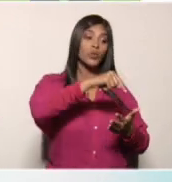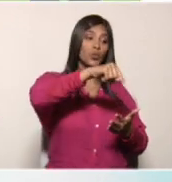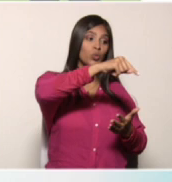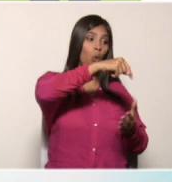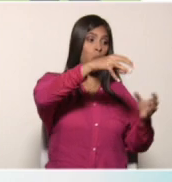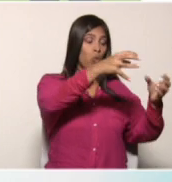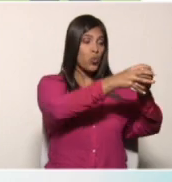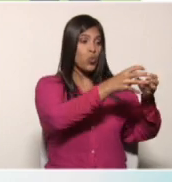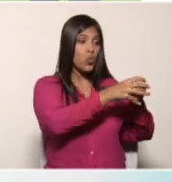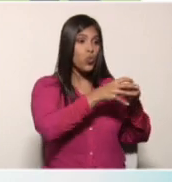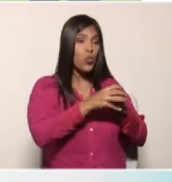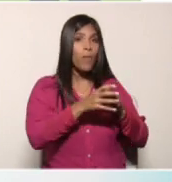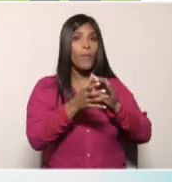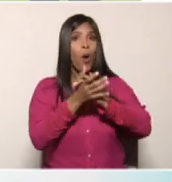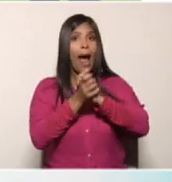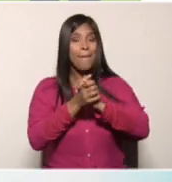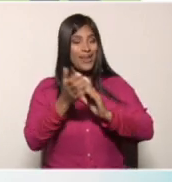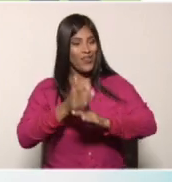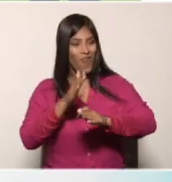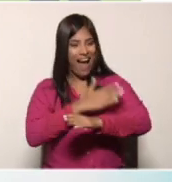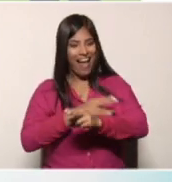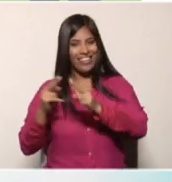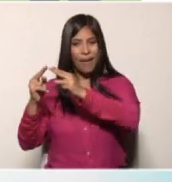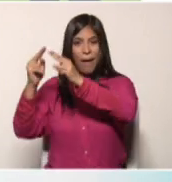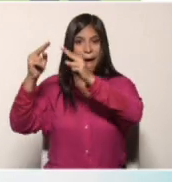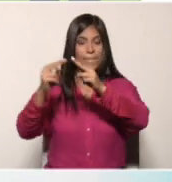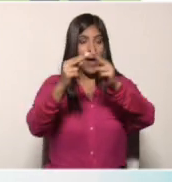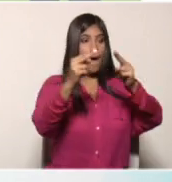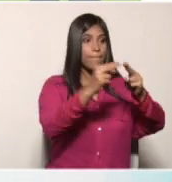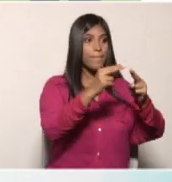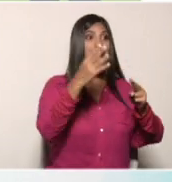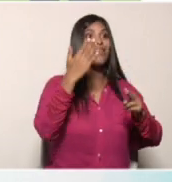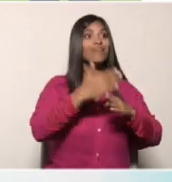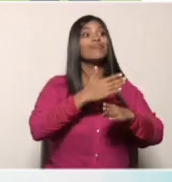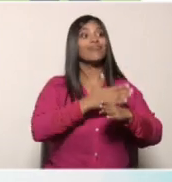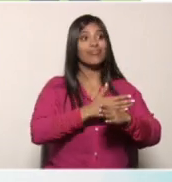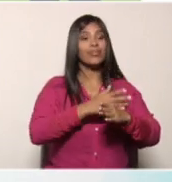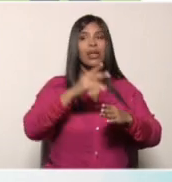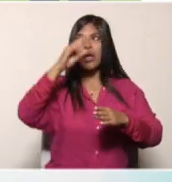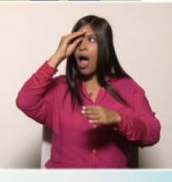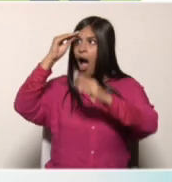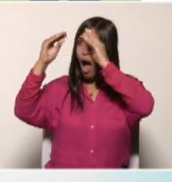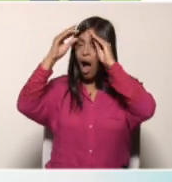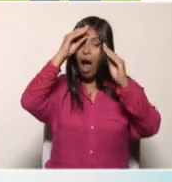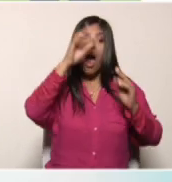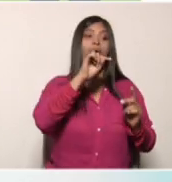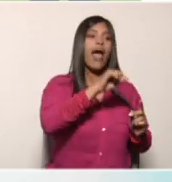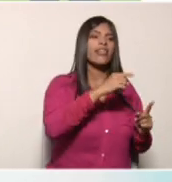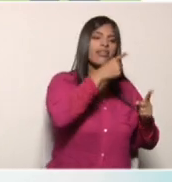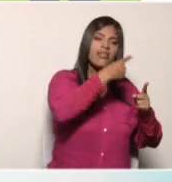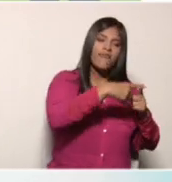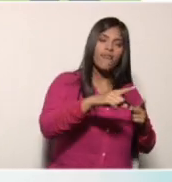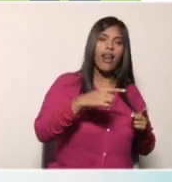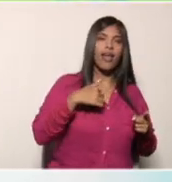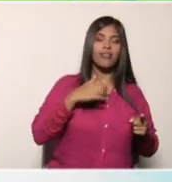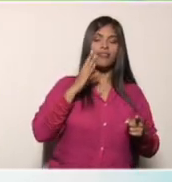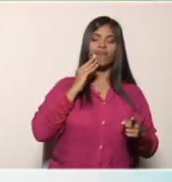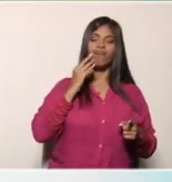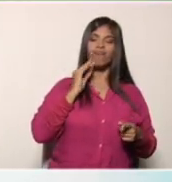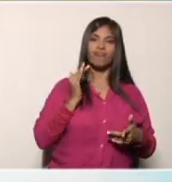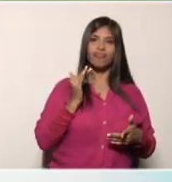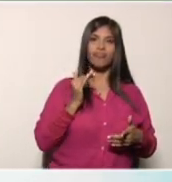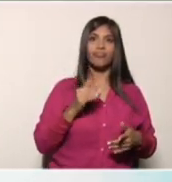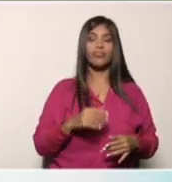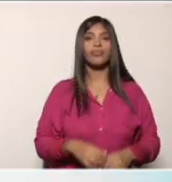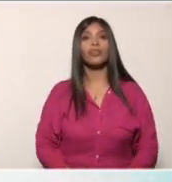ustedes a estos amigos que hoy han encontrado. Les aseguro que todo será diferente. Y